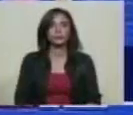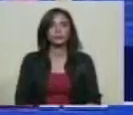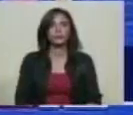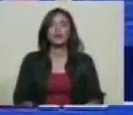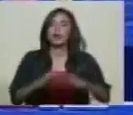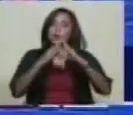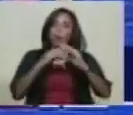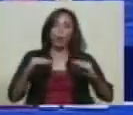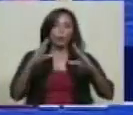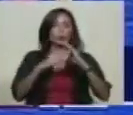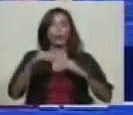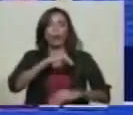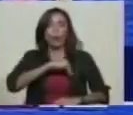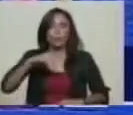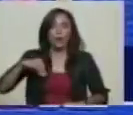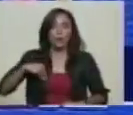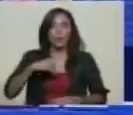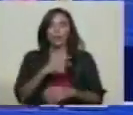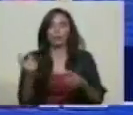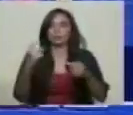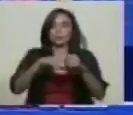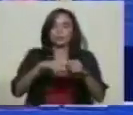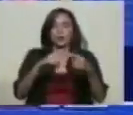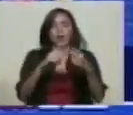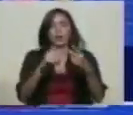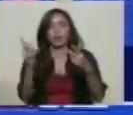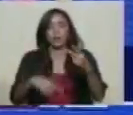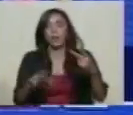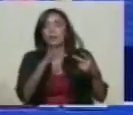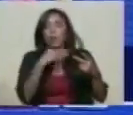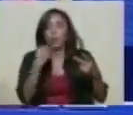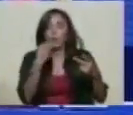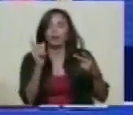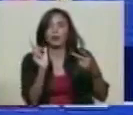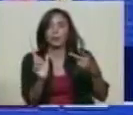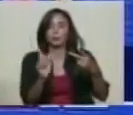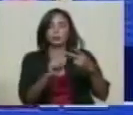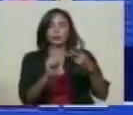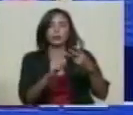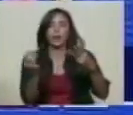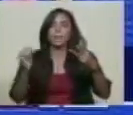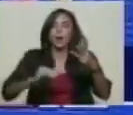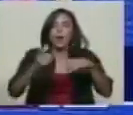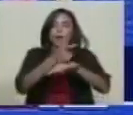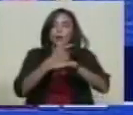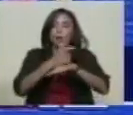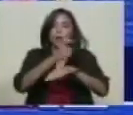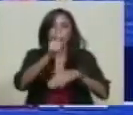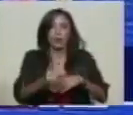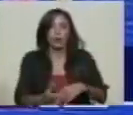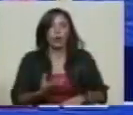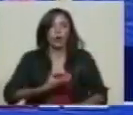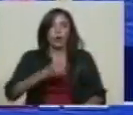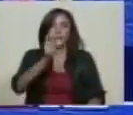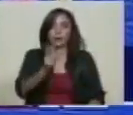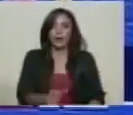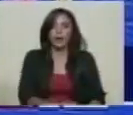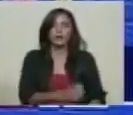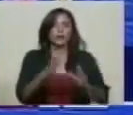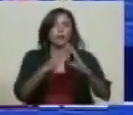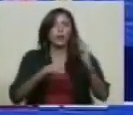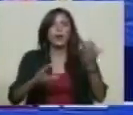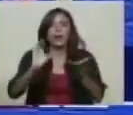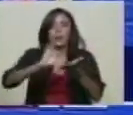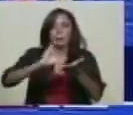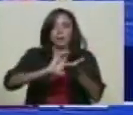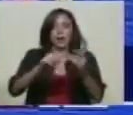todos los miembros de la Dirección Nacional de la JPSUV, por todos los gobernadores, por los alcaldes de las capitales